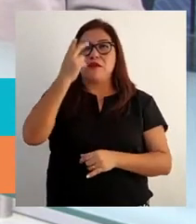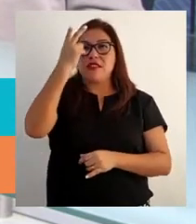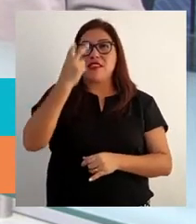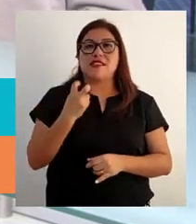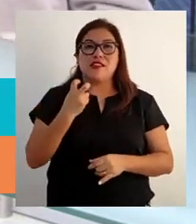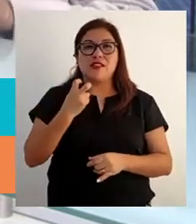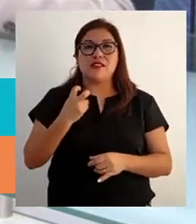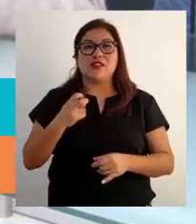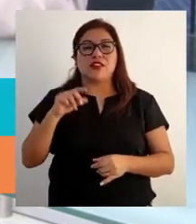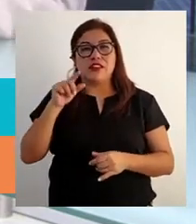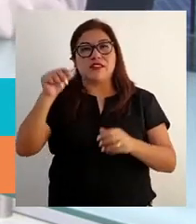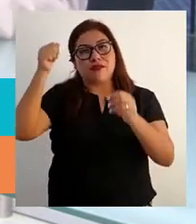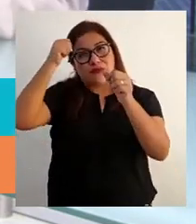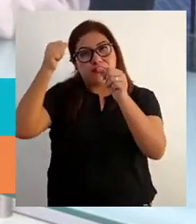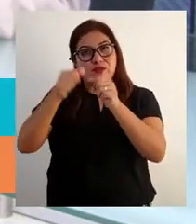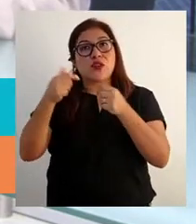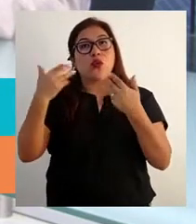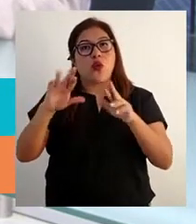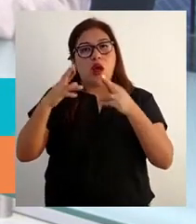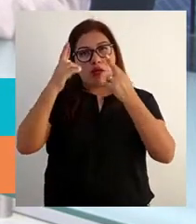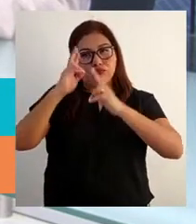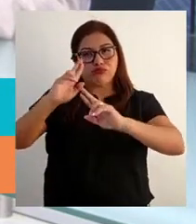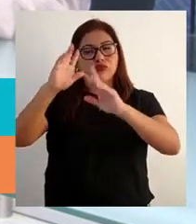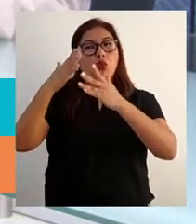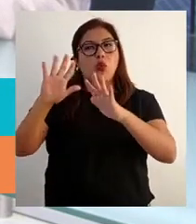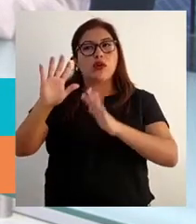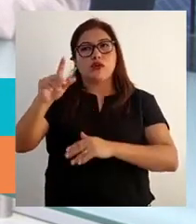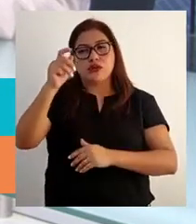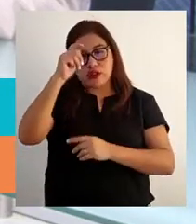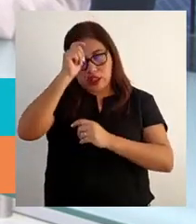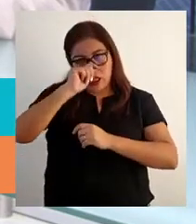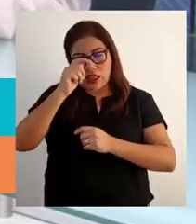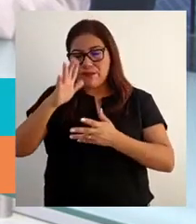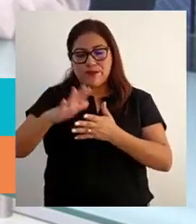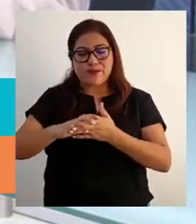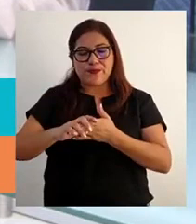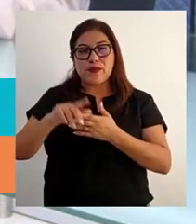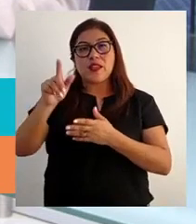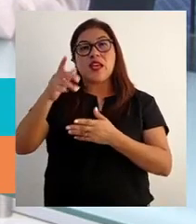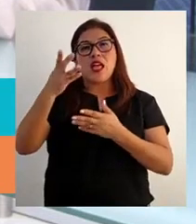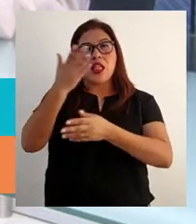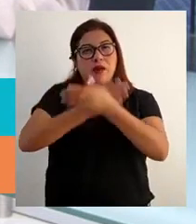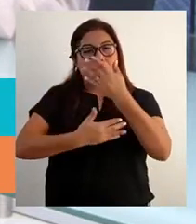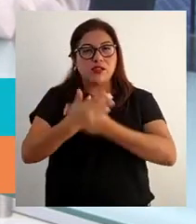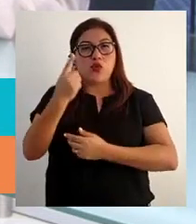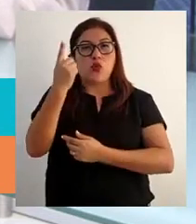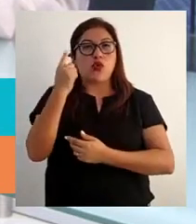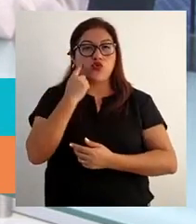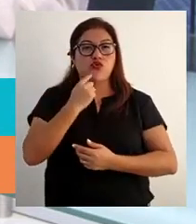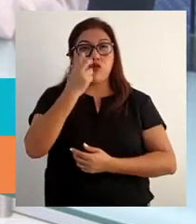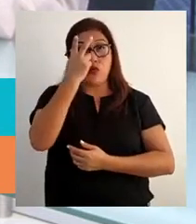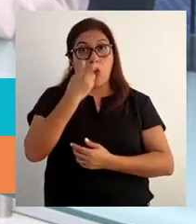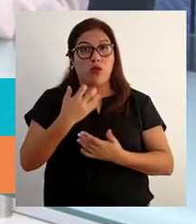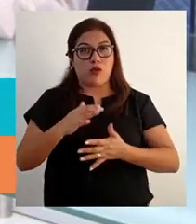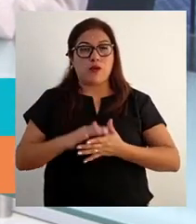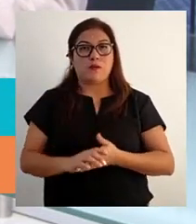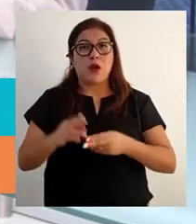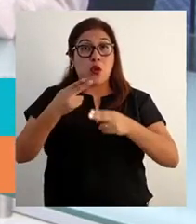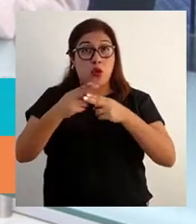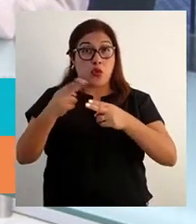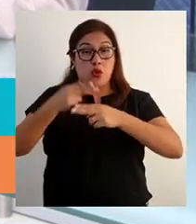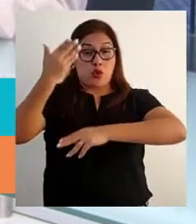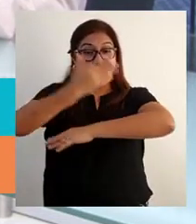recordando que Perú reconoce como discapacidad única a la sordoceguera. Así es que nos vamos a un pequeño corte, Enrique,